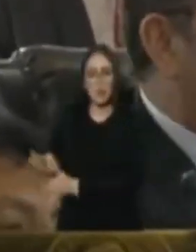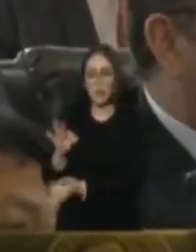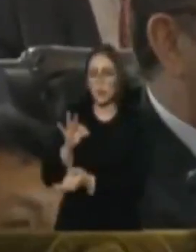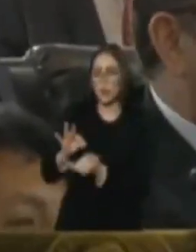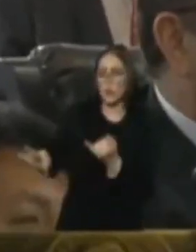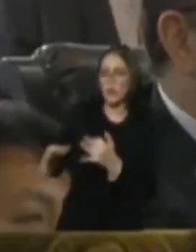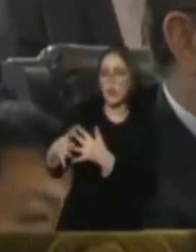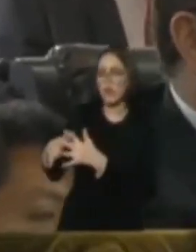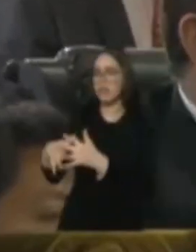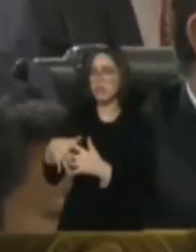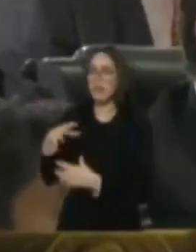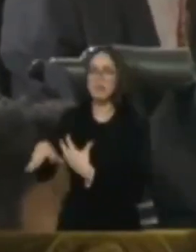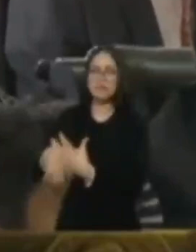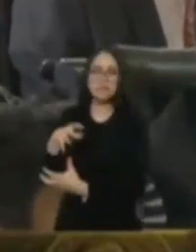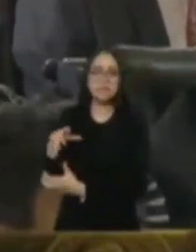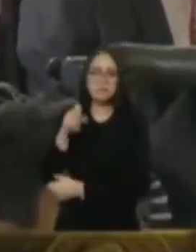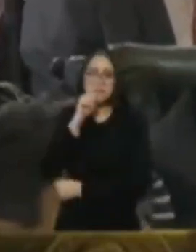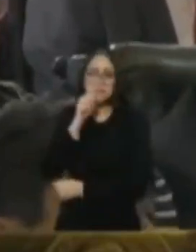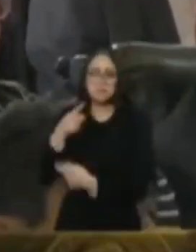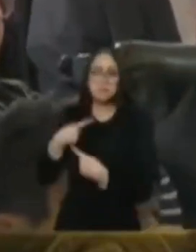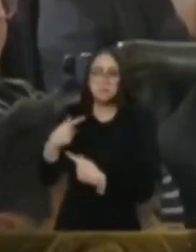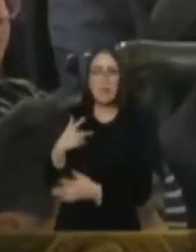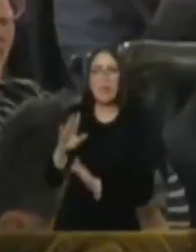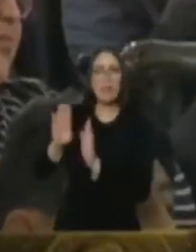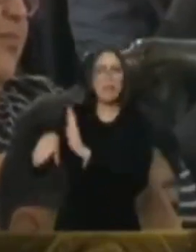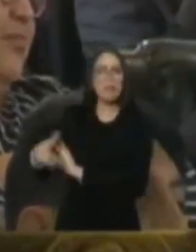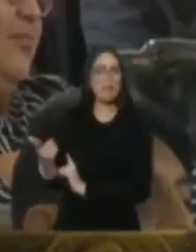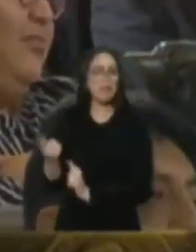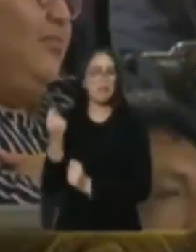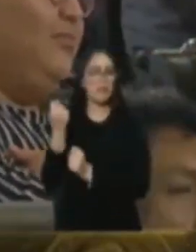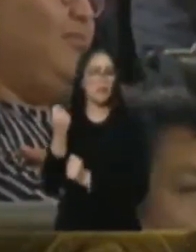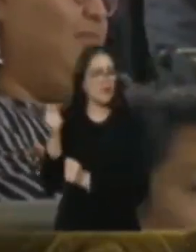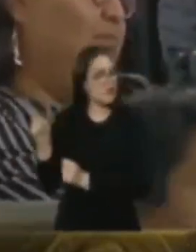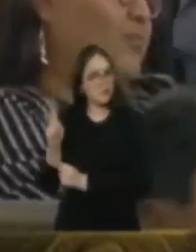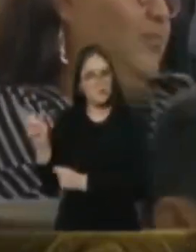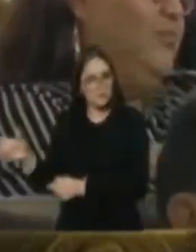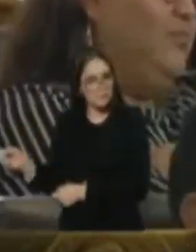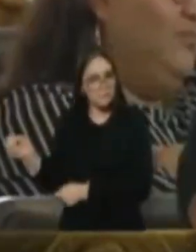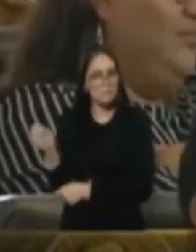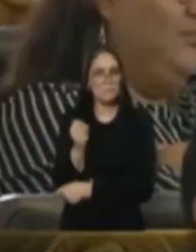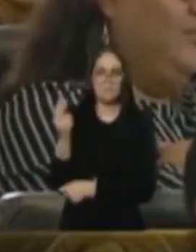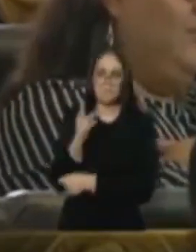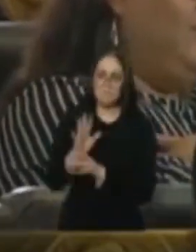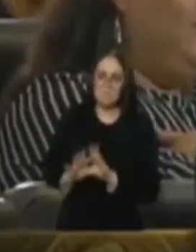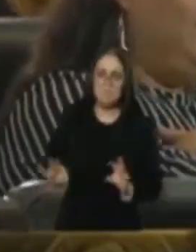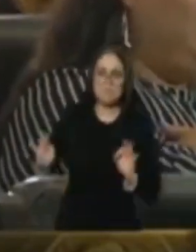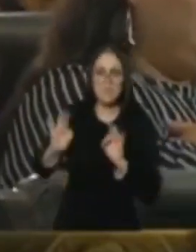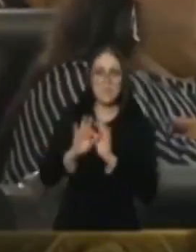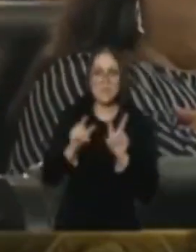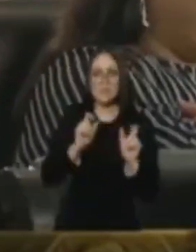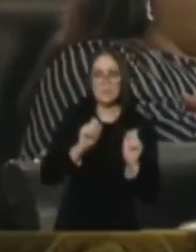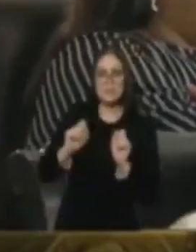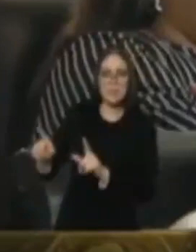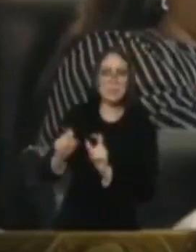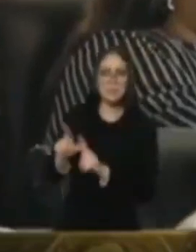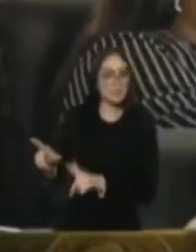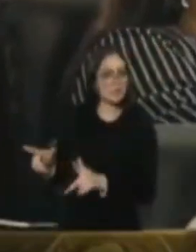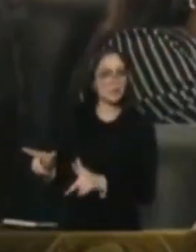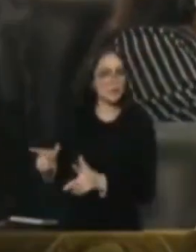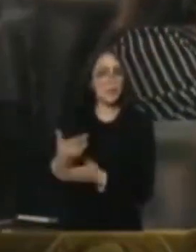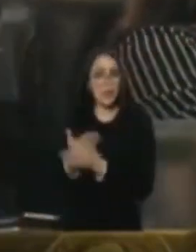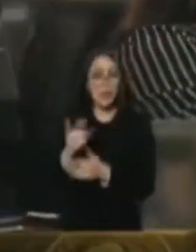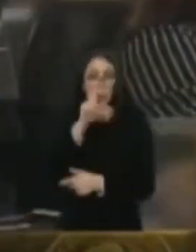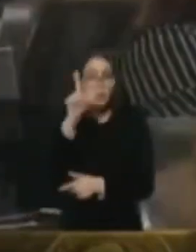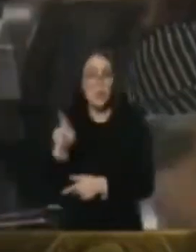se mezclan, el de los que nos importan. A partir de entonces, entre el periodismo y la literatura,